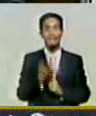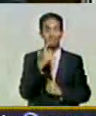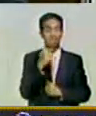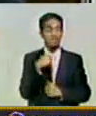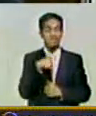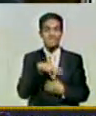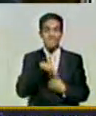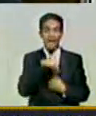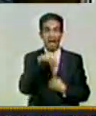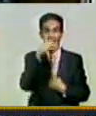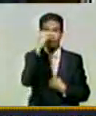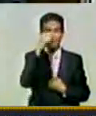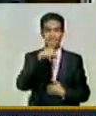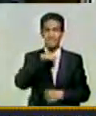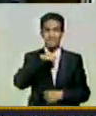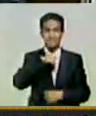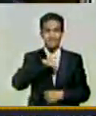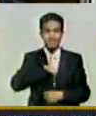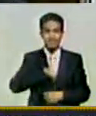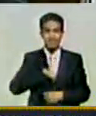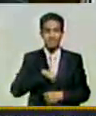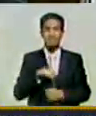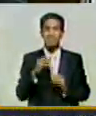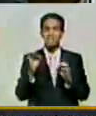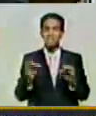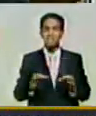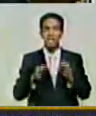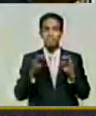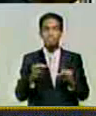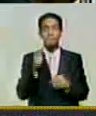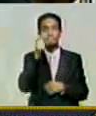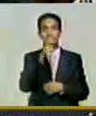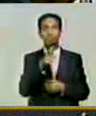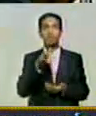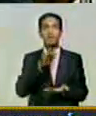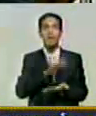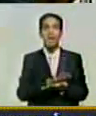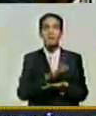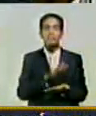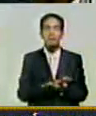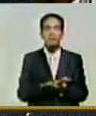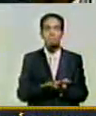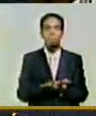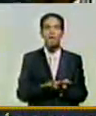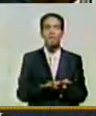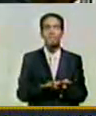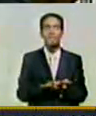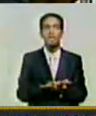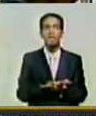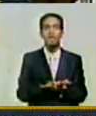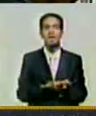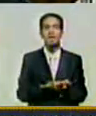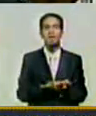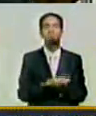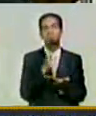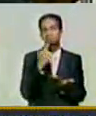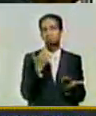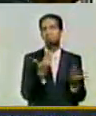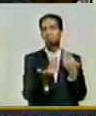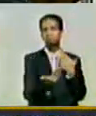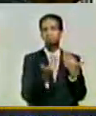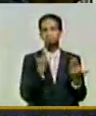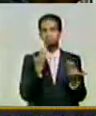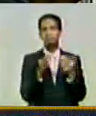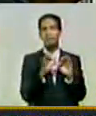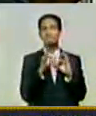humana, siempre, cuando la gente está calmada, está tranquila, está en un tema de cordialidad con sus familiares, con